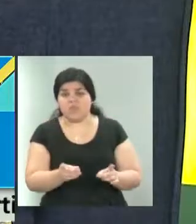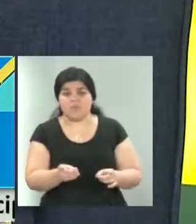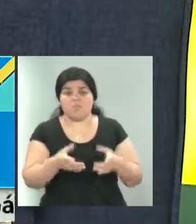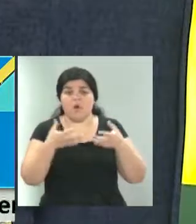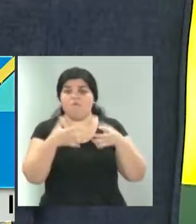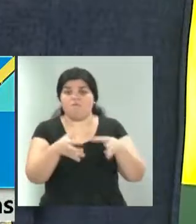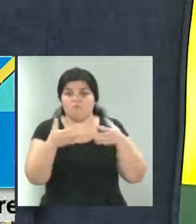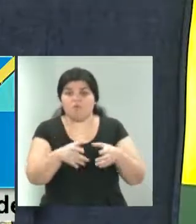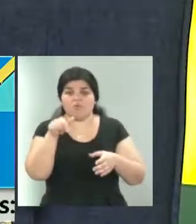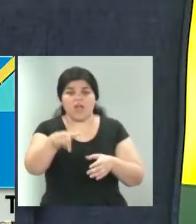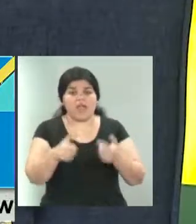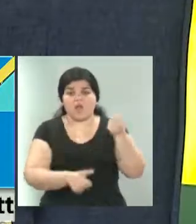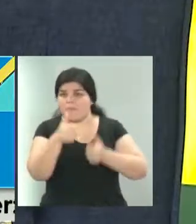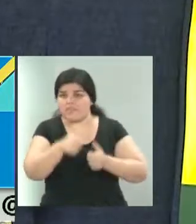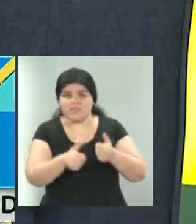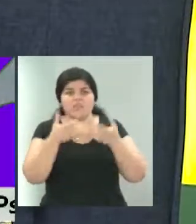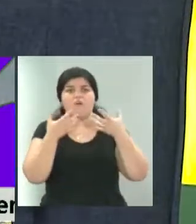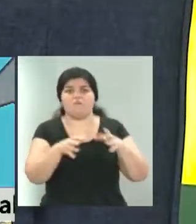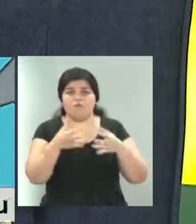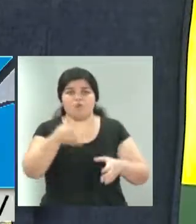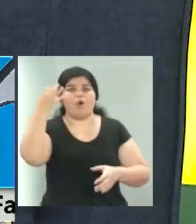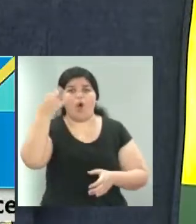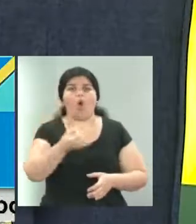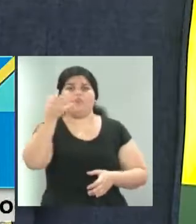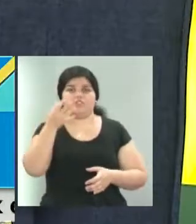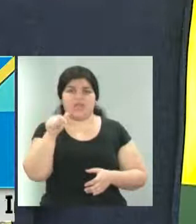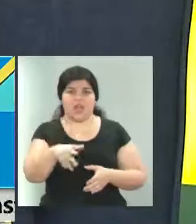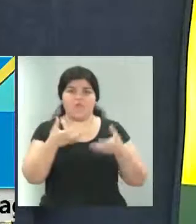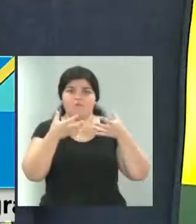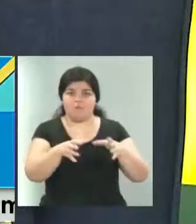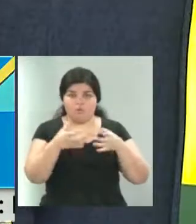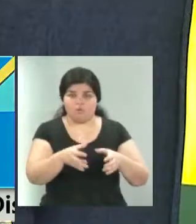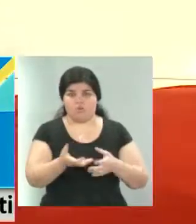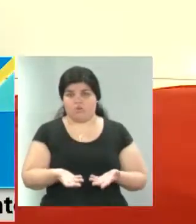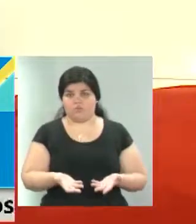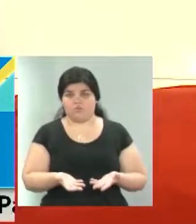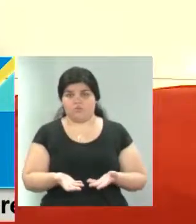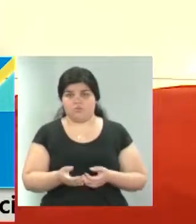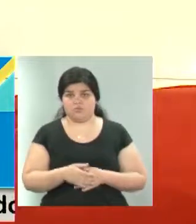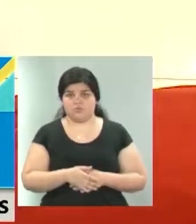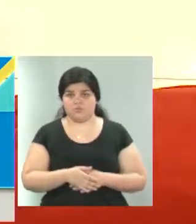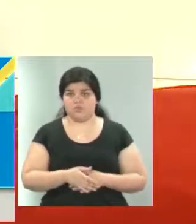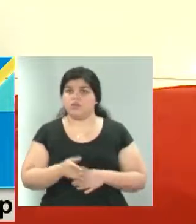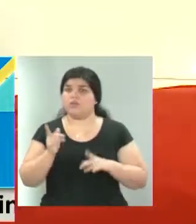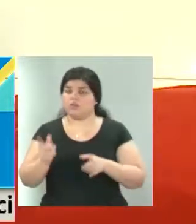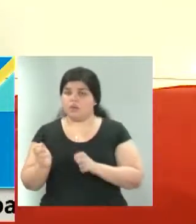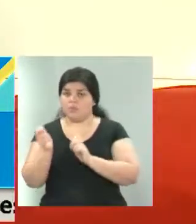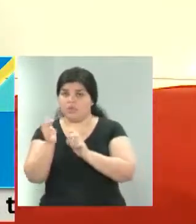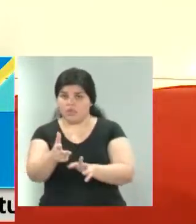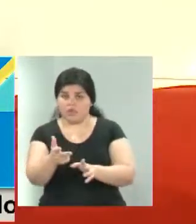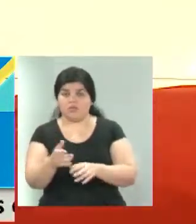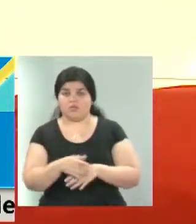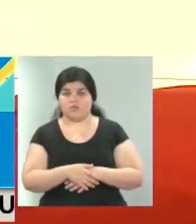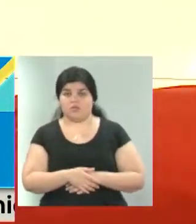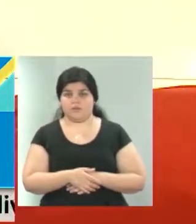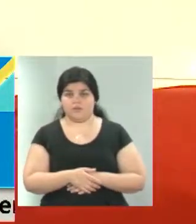Era un torneo de fútbol, un torneo oficial del fútbol. Y ojo, yo lo digo, hasta lo digo por el